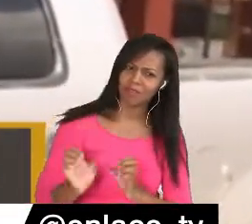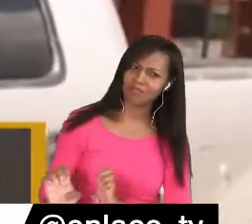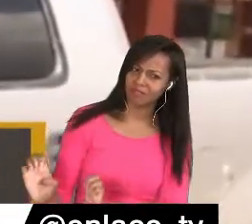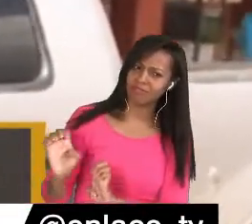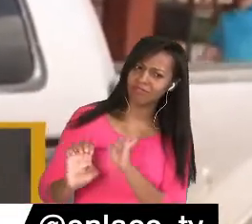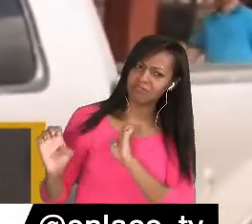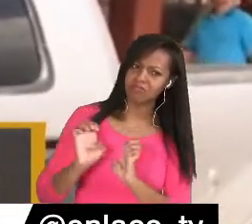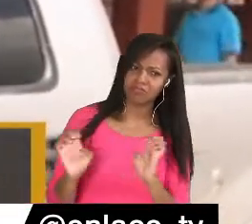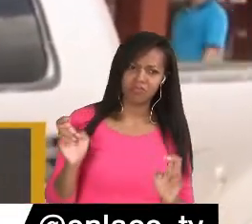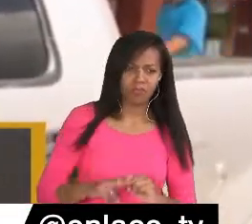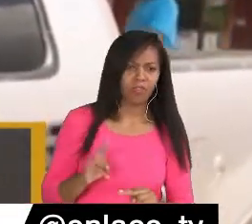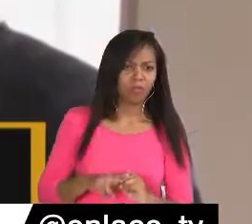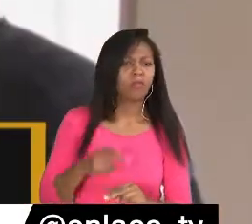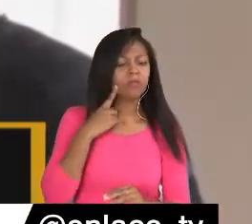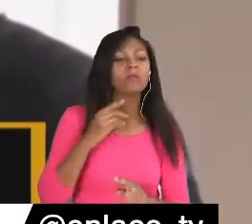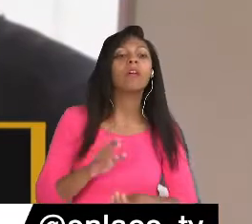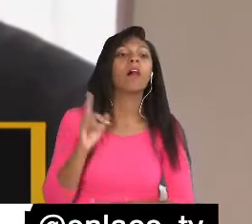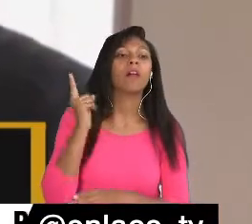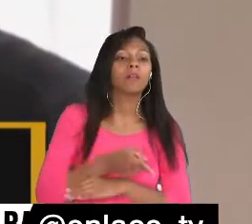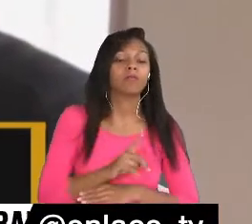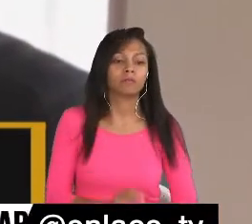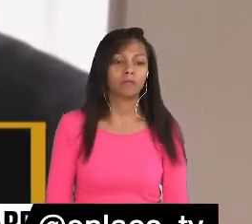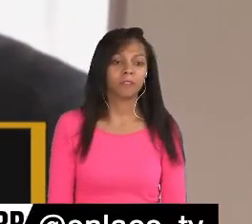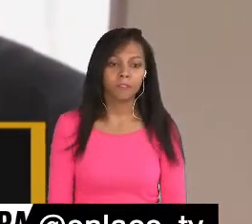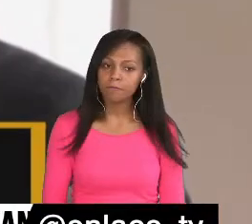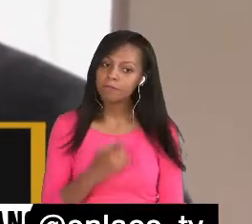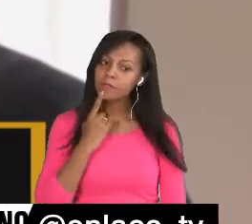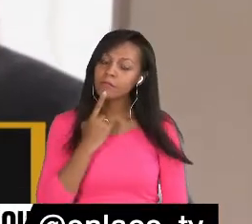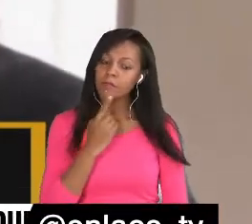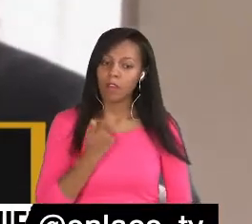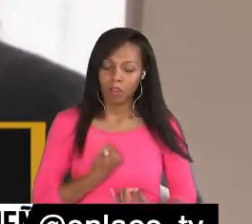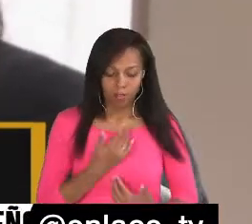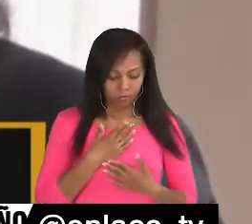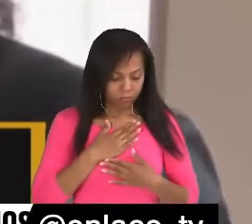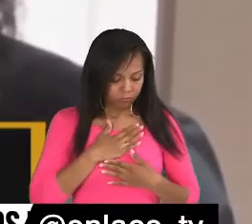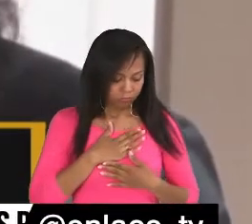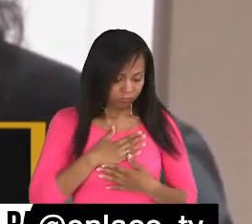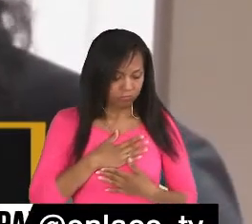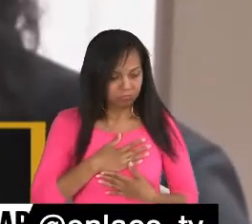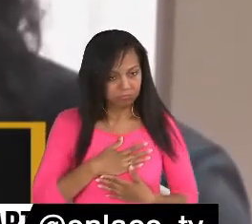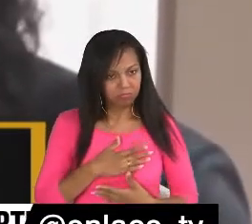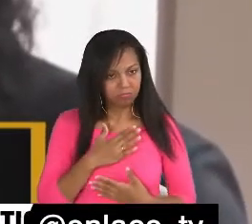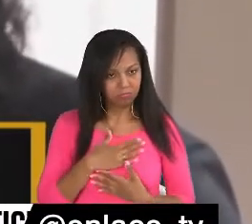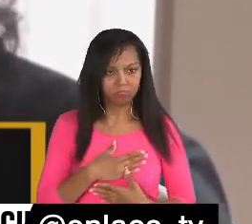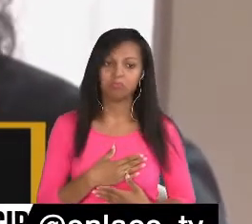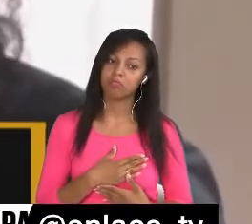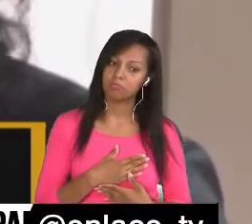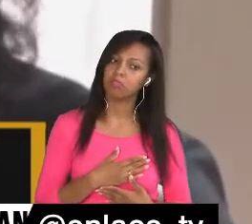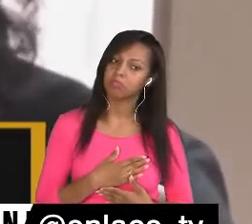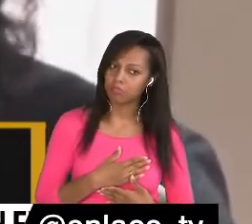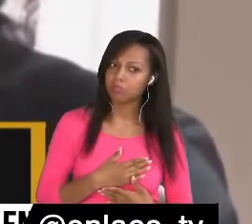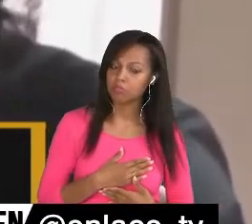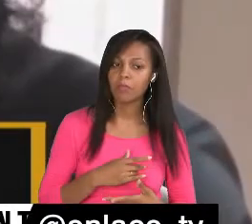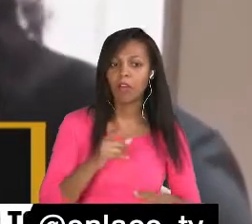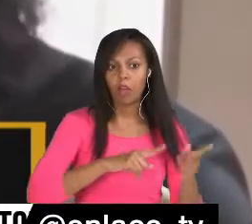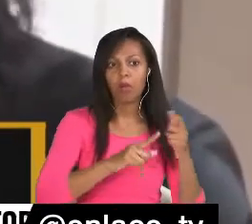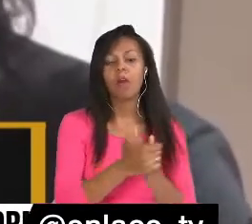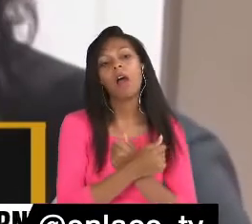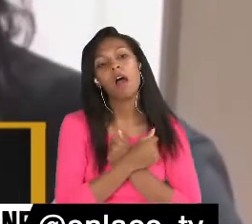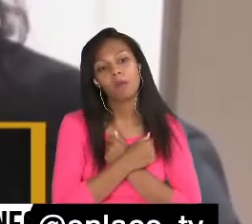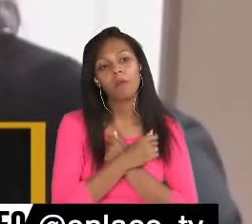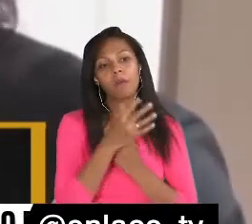presentando. Me siento como en esa tranquilidad de decirlo, me quieren, para que vengan unas personas,